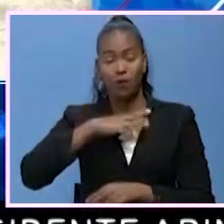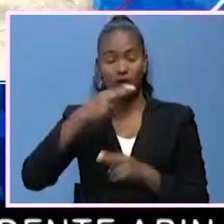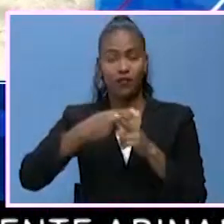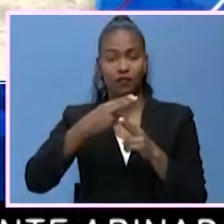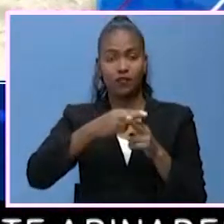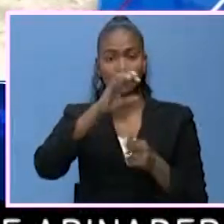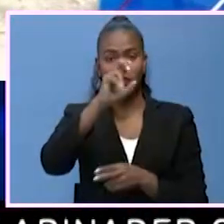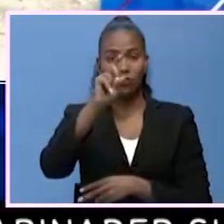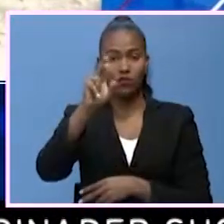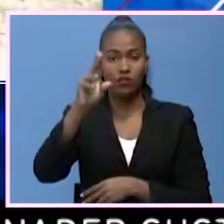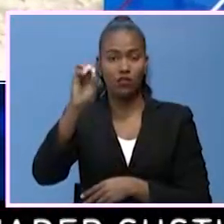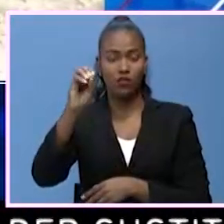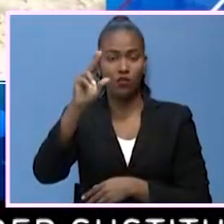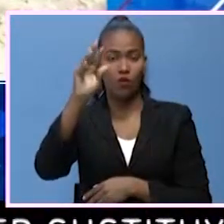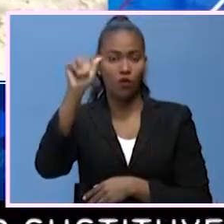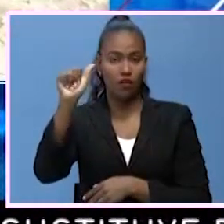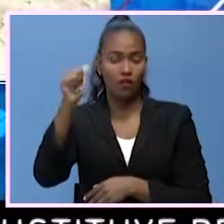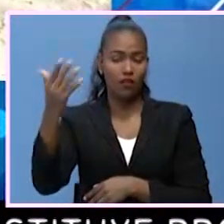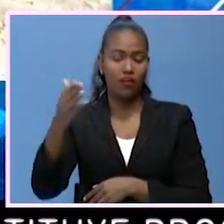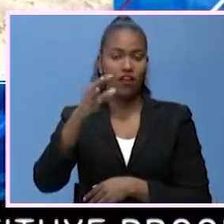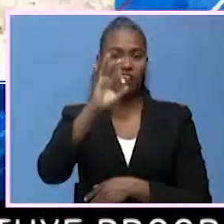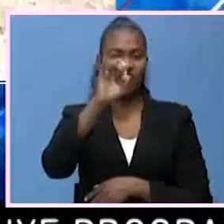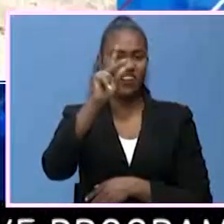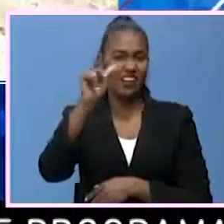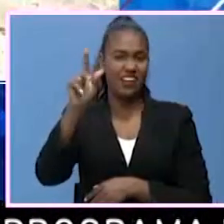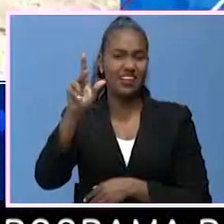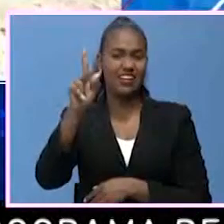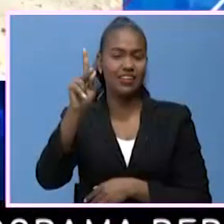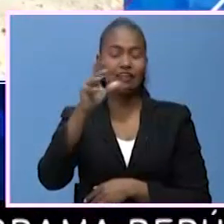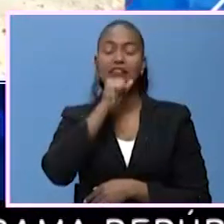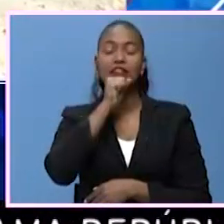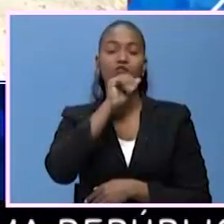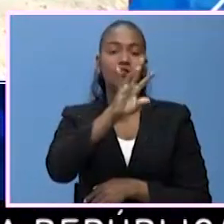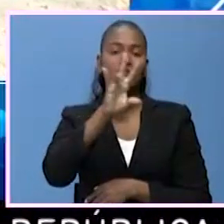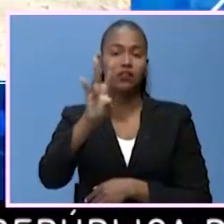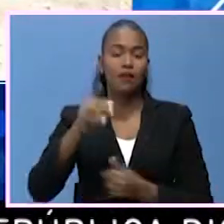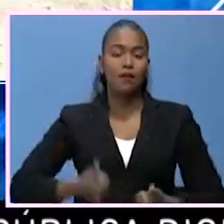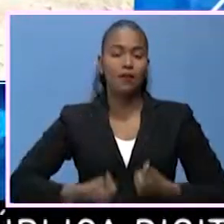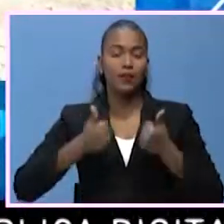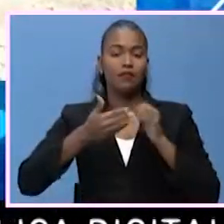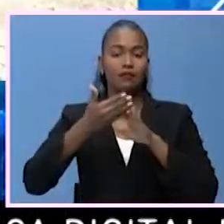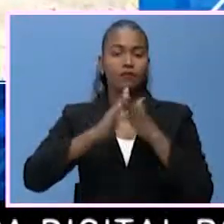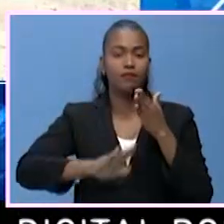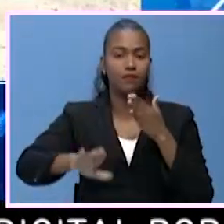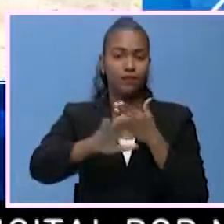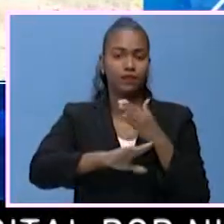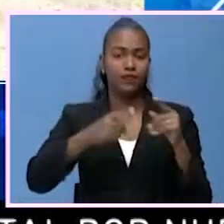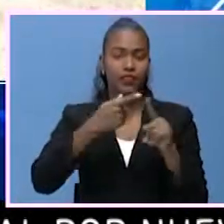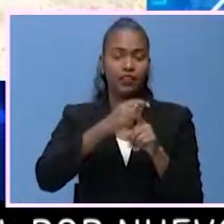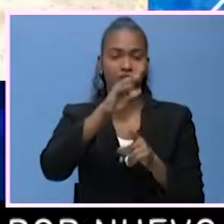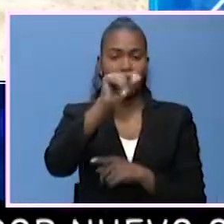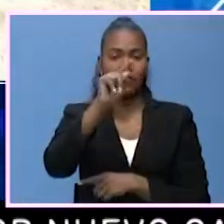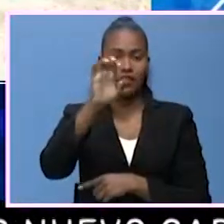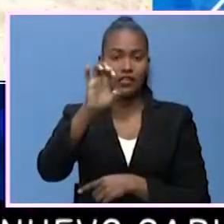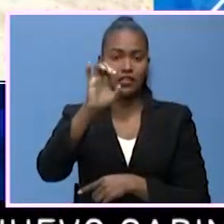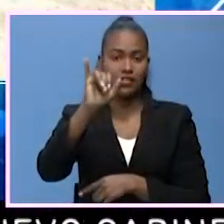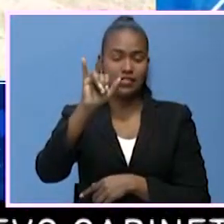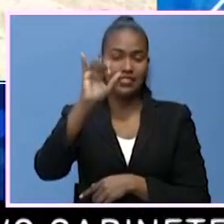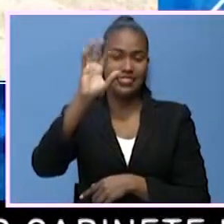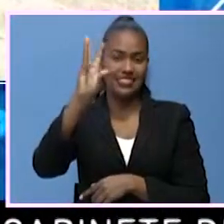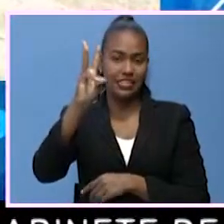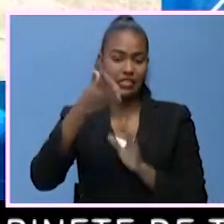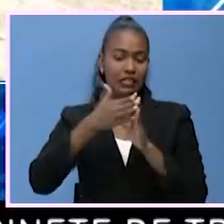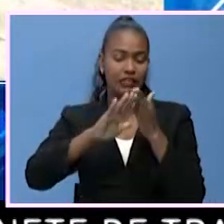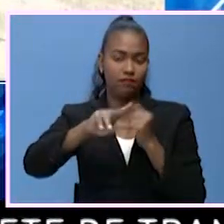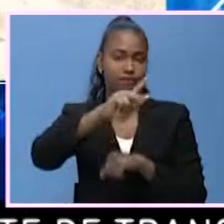Eduardo Francisco Roa Reyes, alias Frank, de 47 años, residente en la comunidad del Batey 6 de la